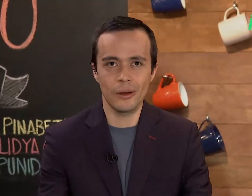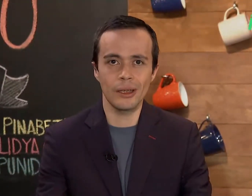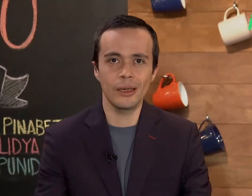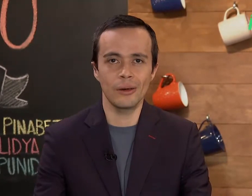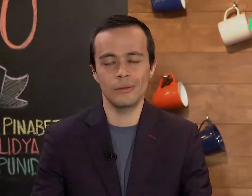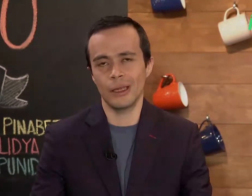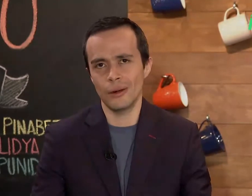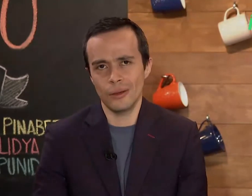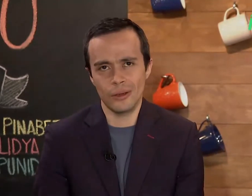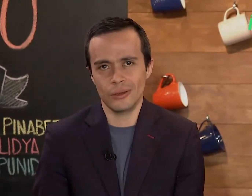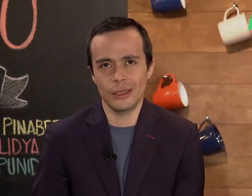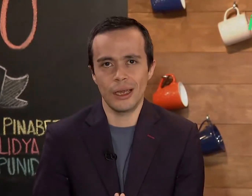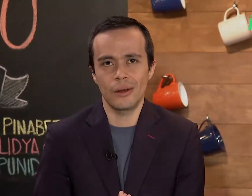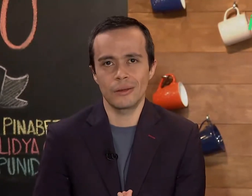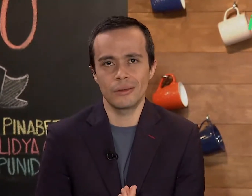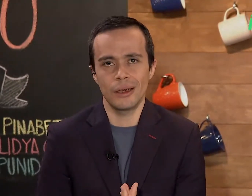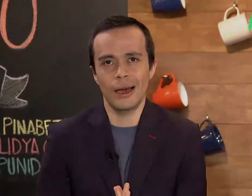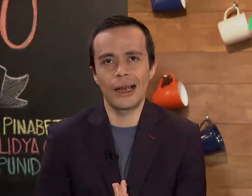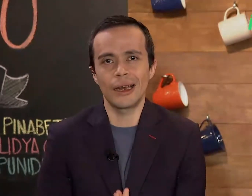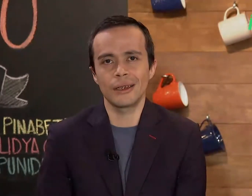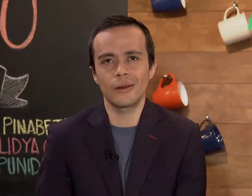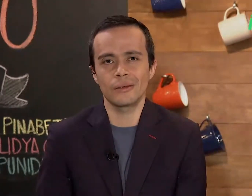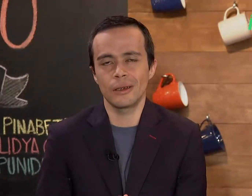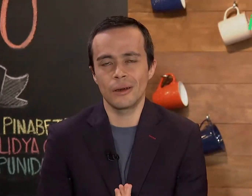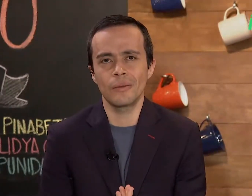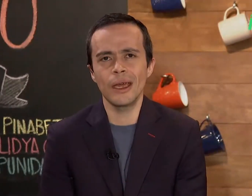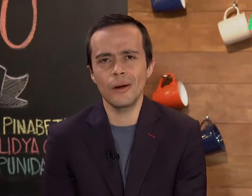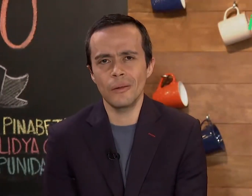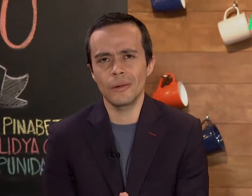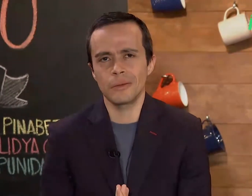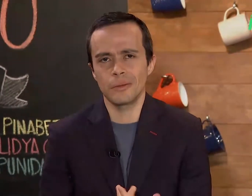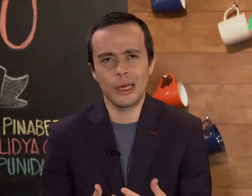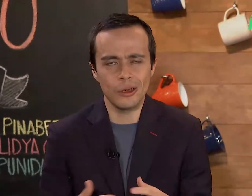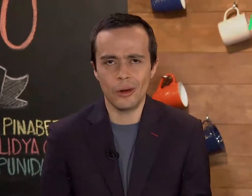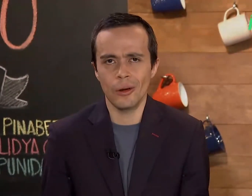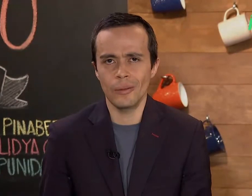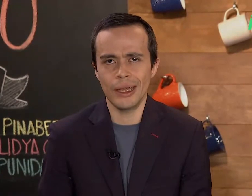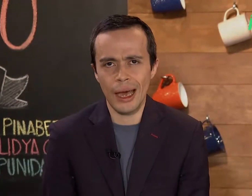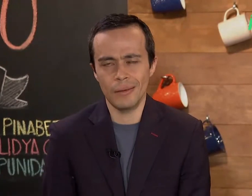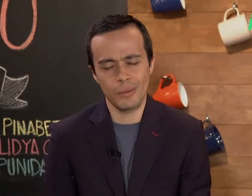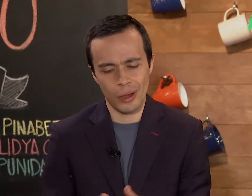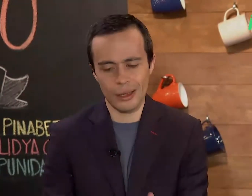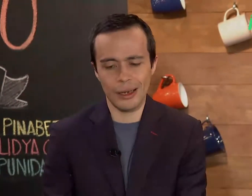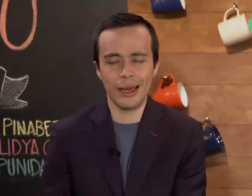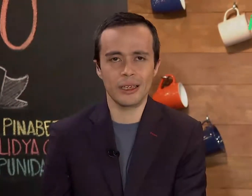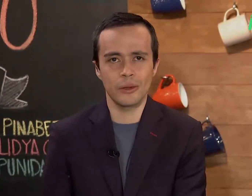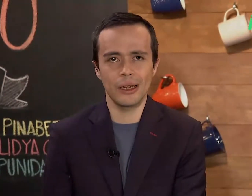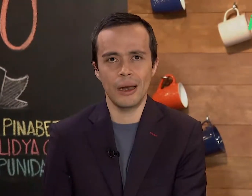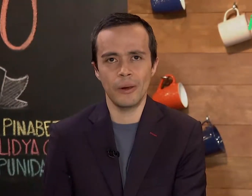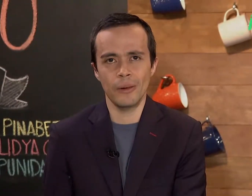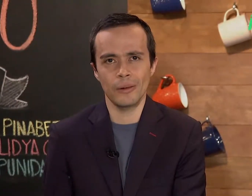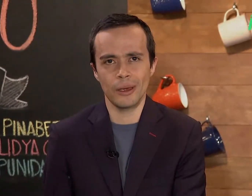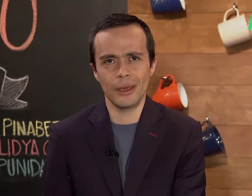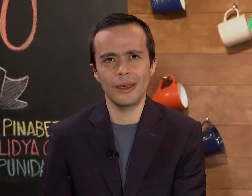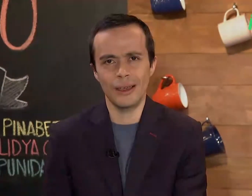el Elbester Gordillo y otros quisieron aliarse conmigo y yo no me dejé porque tenía que